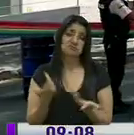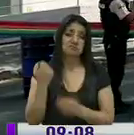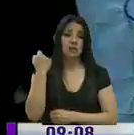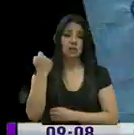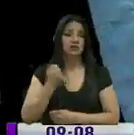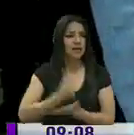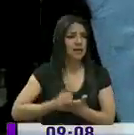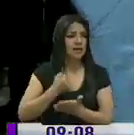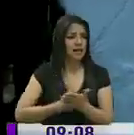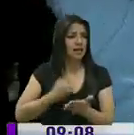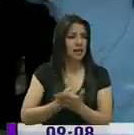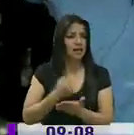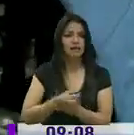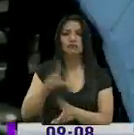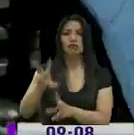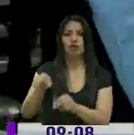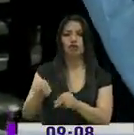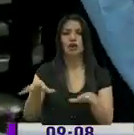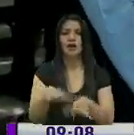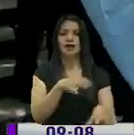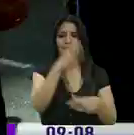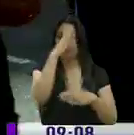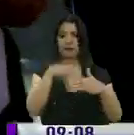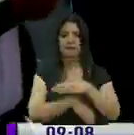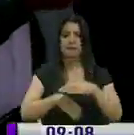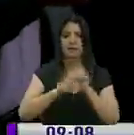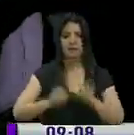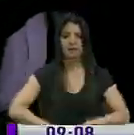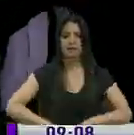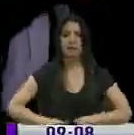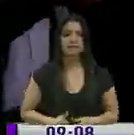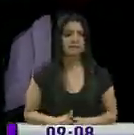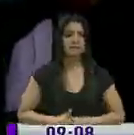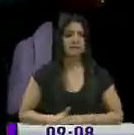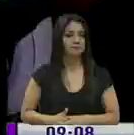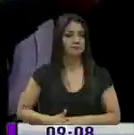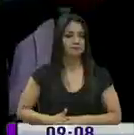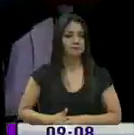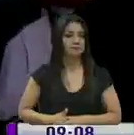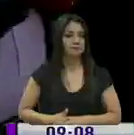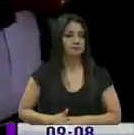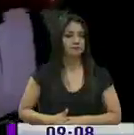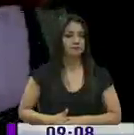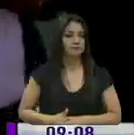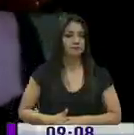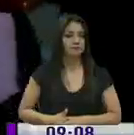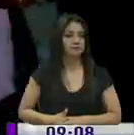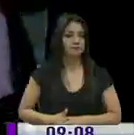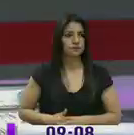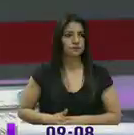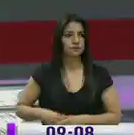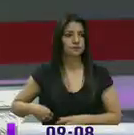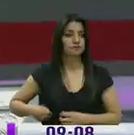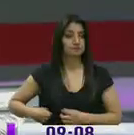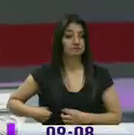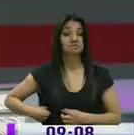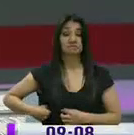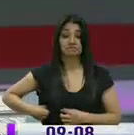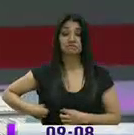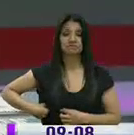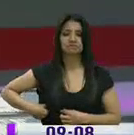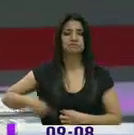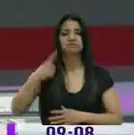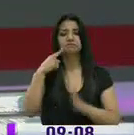insiste en la negativa la actividad minera formal informó héctor negro imaginen ustedes